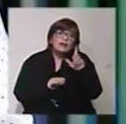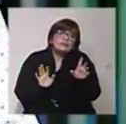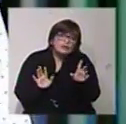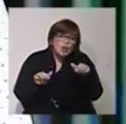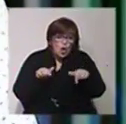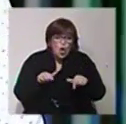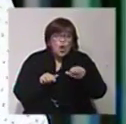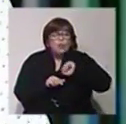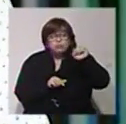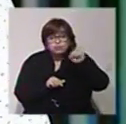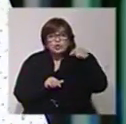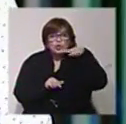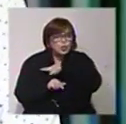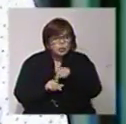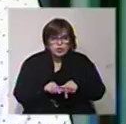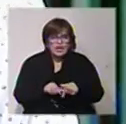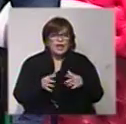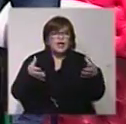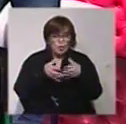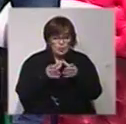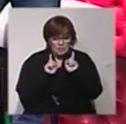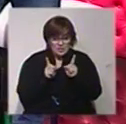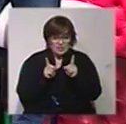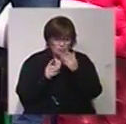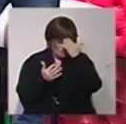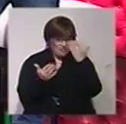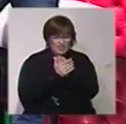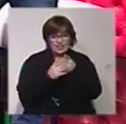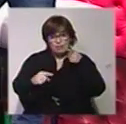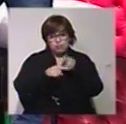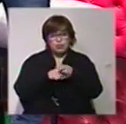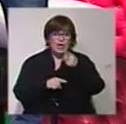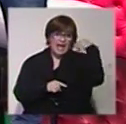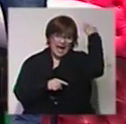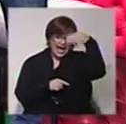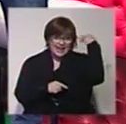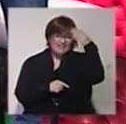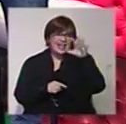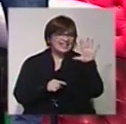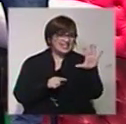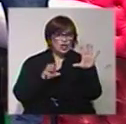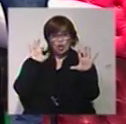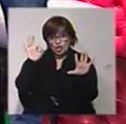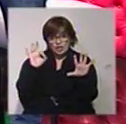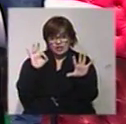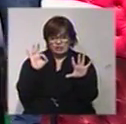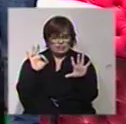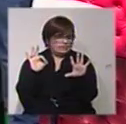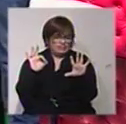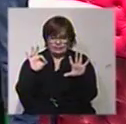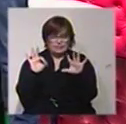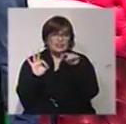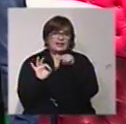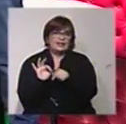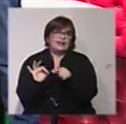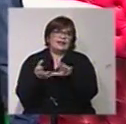goleada de Rusia. Que justo el grupo Uruguay también contra Arabia Saudita. 5-0 contra Arabia Saudita. Parecía Villa Teresa. No, por